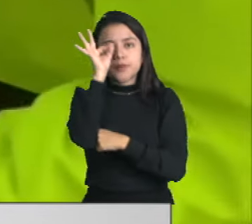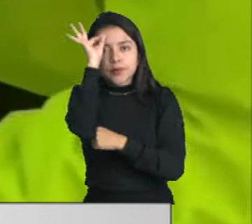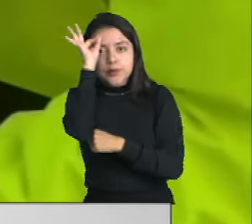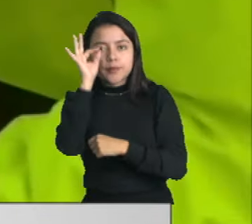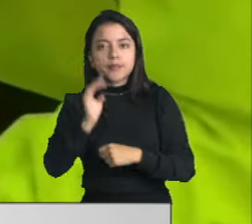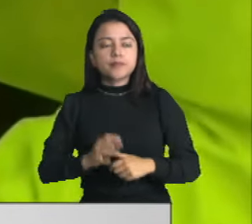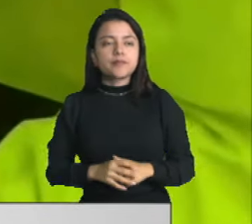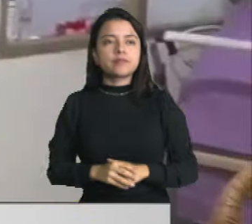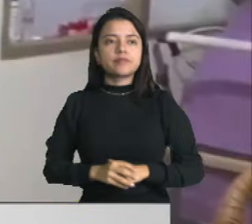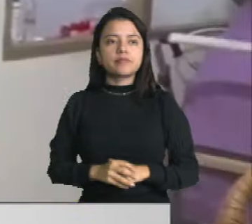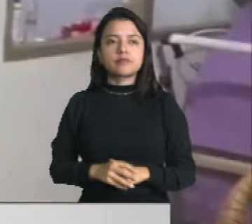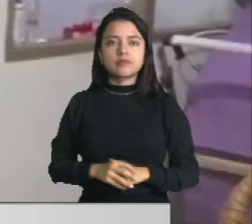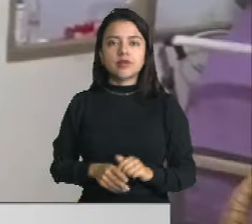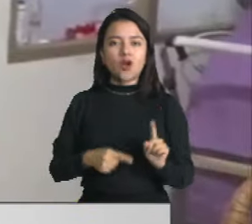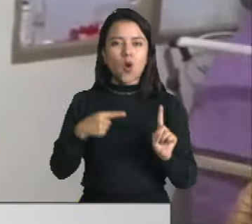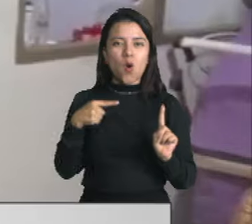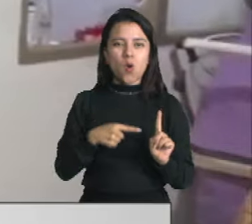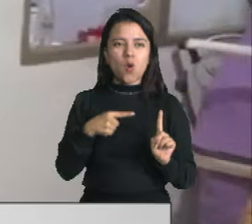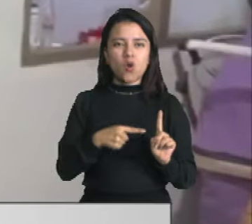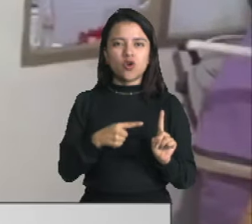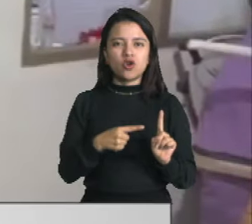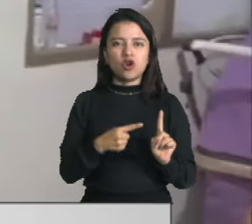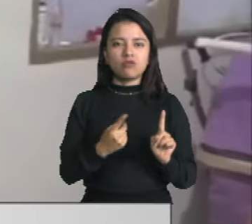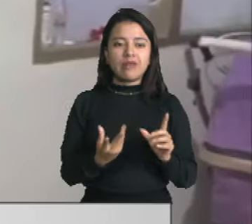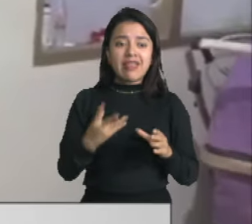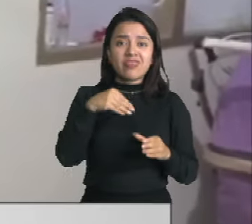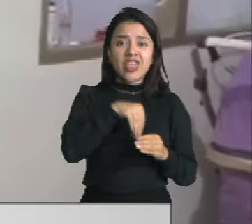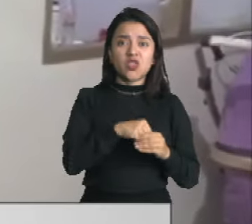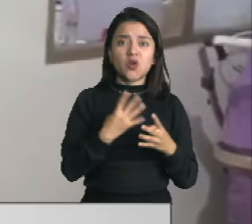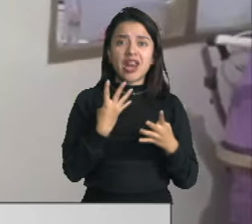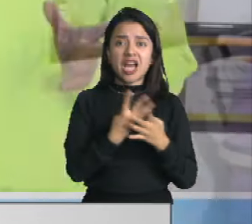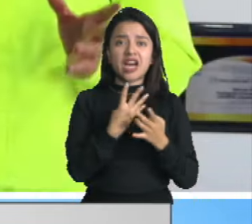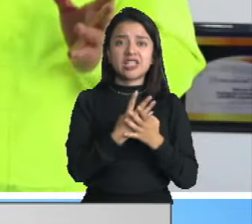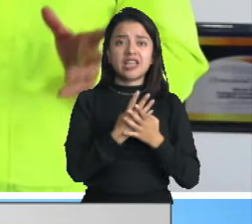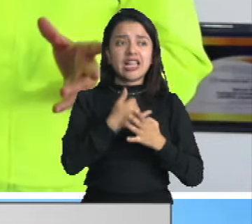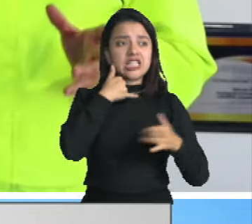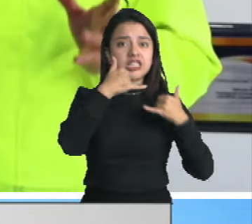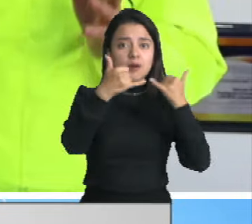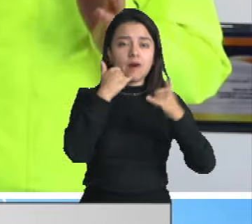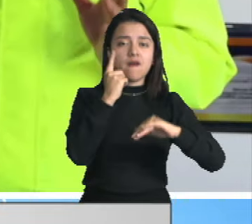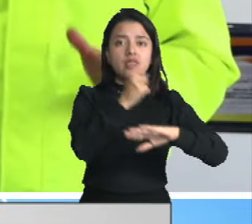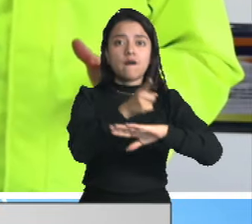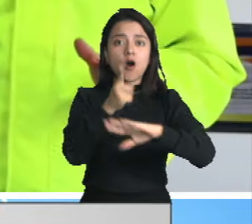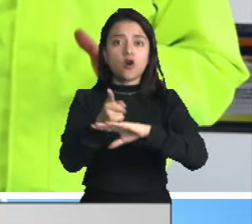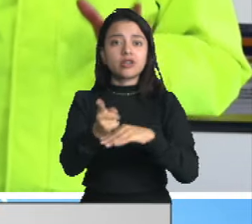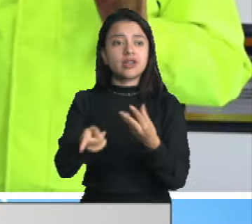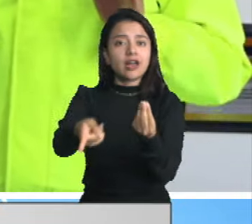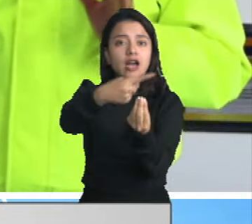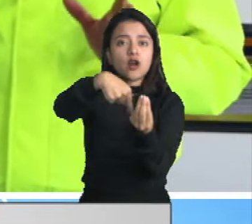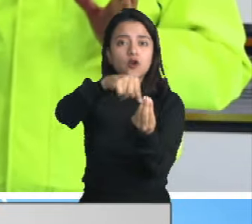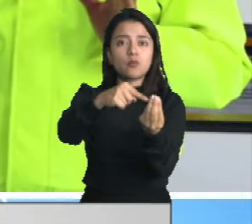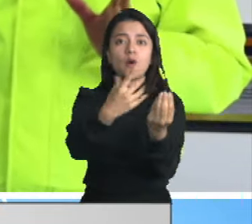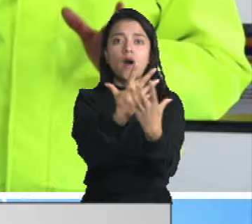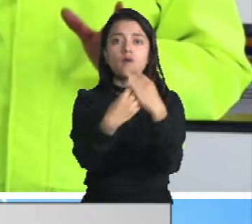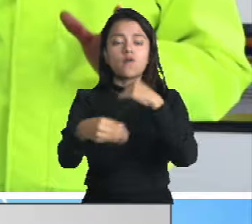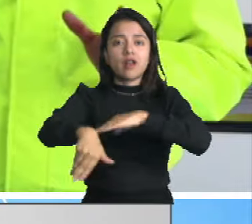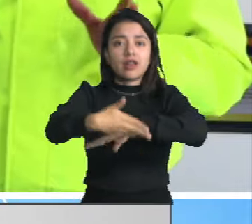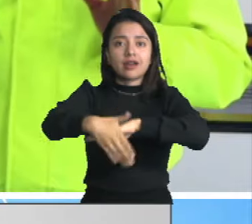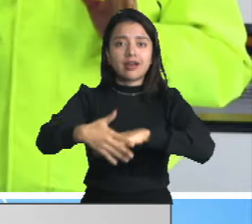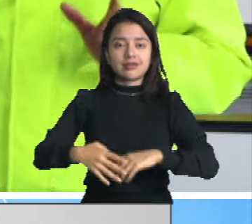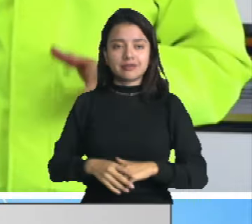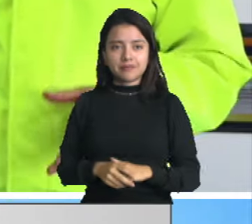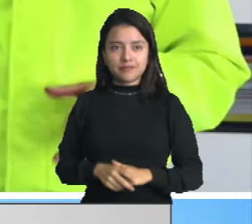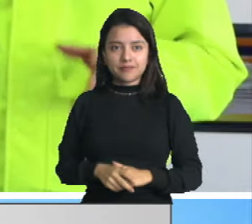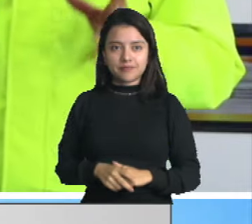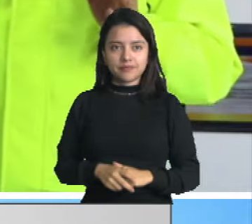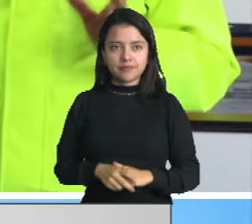Uno de sus cabecillas mantenía todo el control desde una cárcel. La droga salía del departamento del Cauca y era distribuida